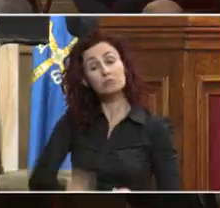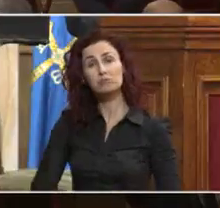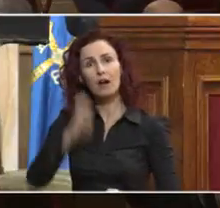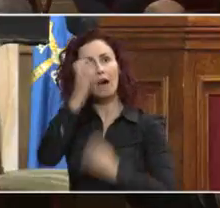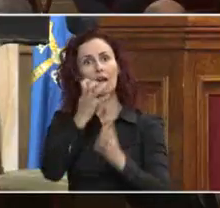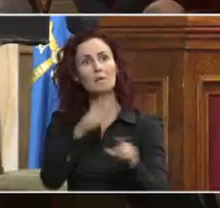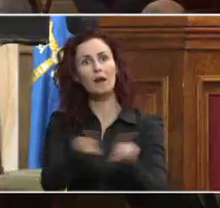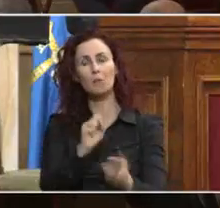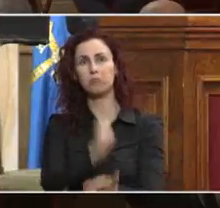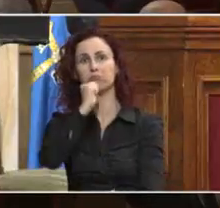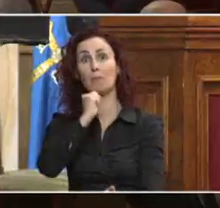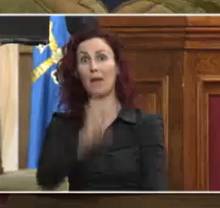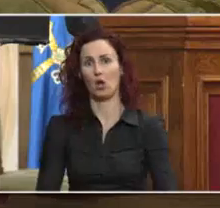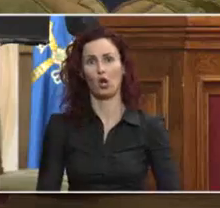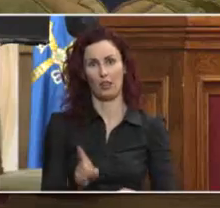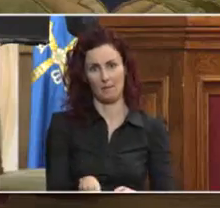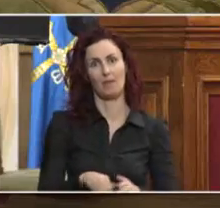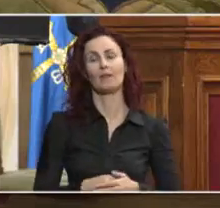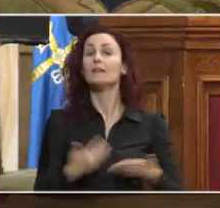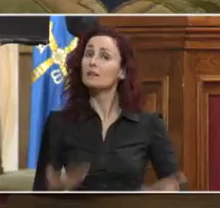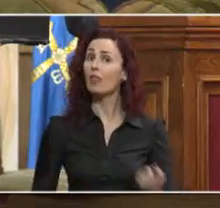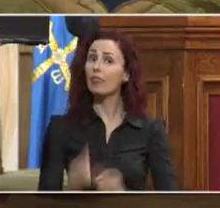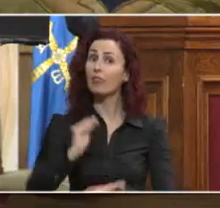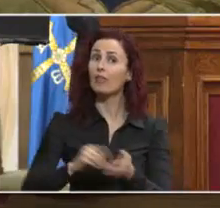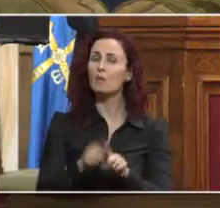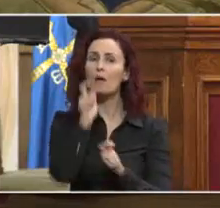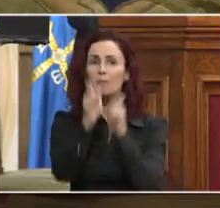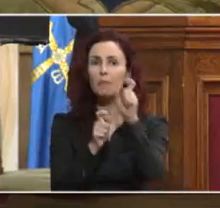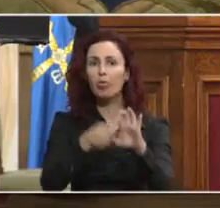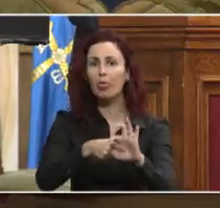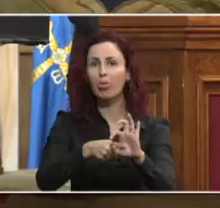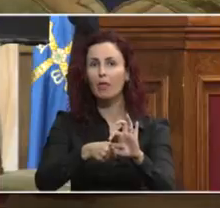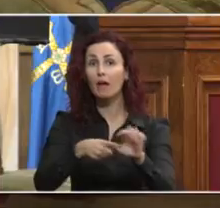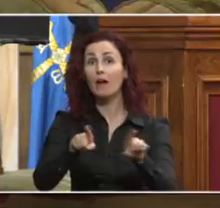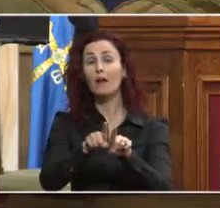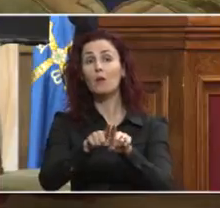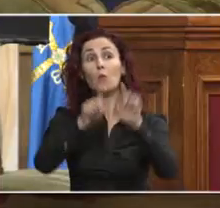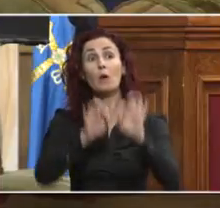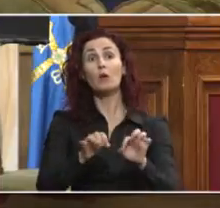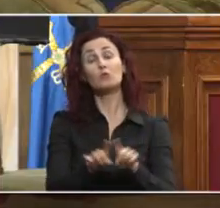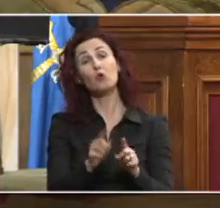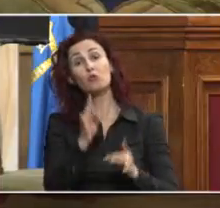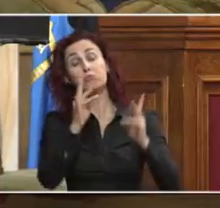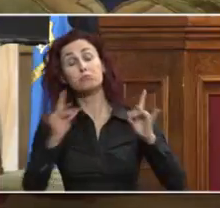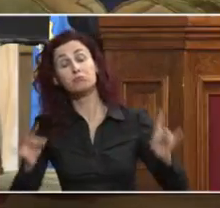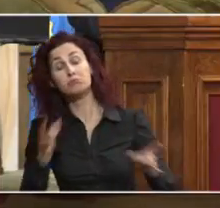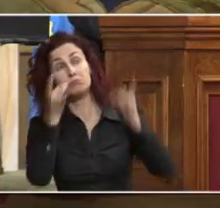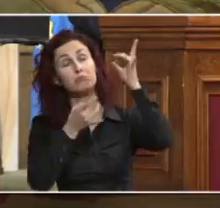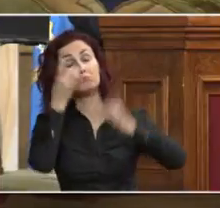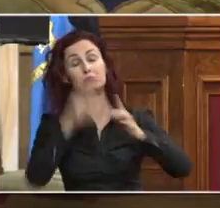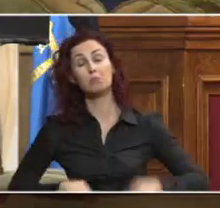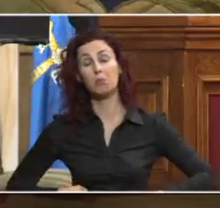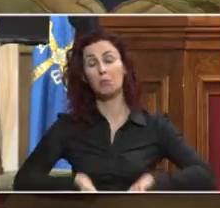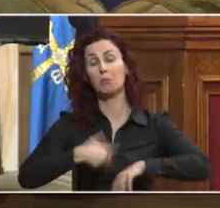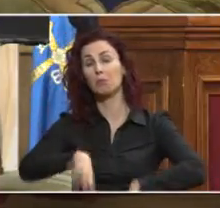como simbólico, si no más. A veces usa palabras vacías como laxatón purga, cura, sana y rehabilita el intestino que